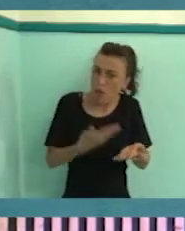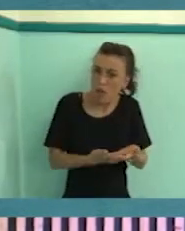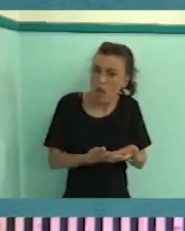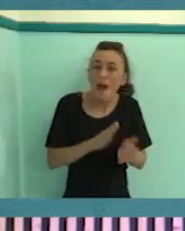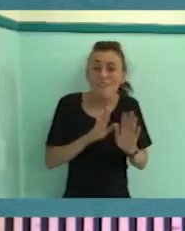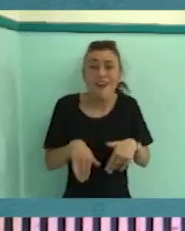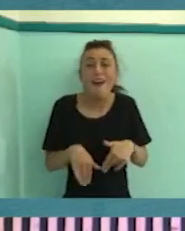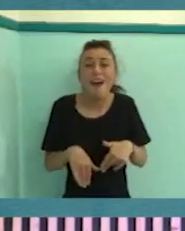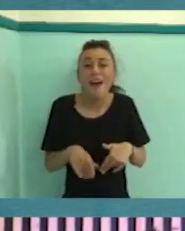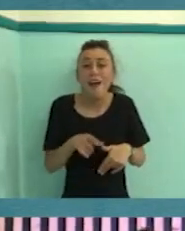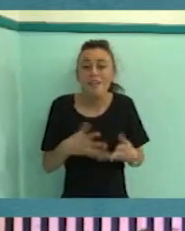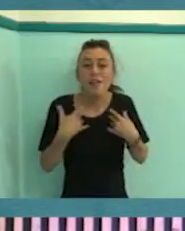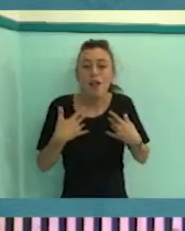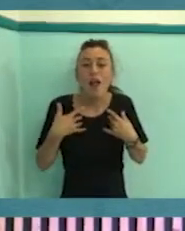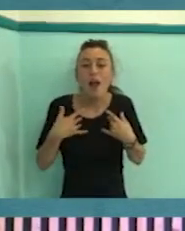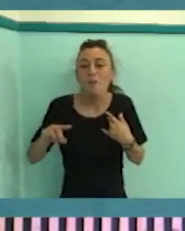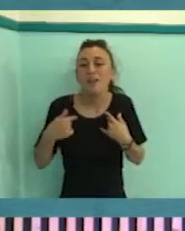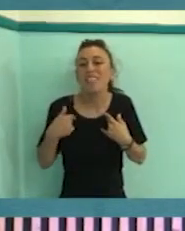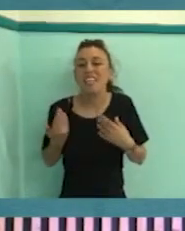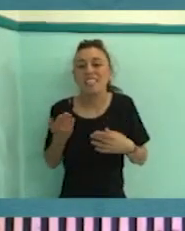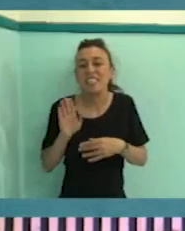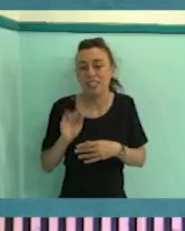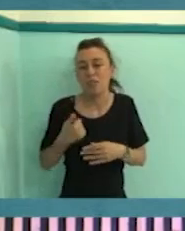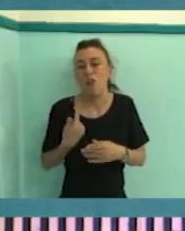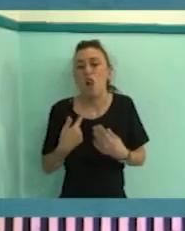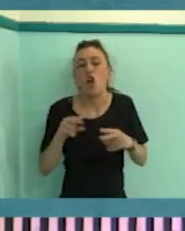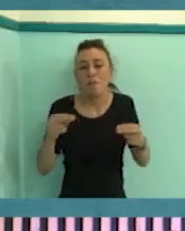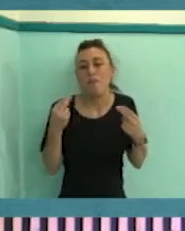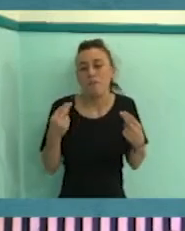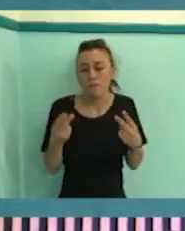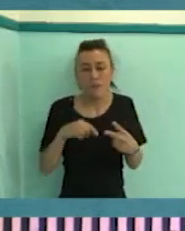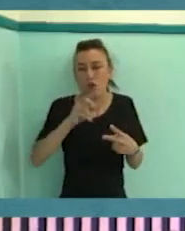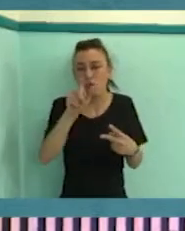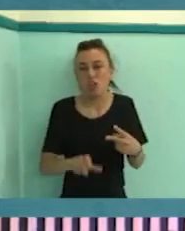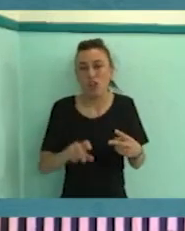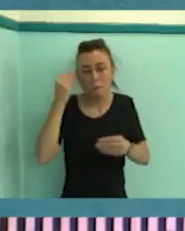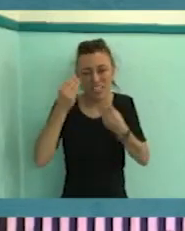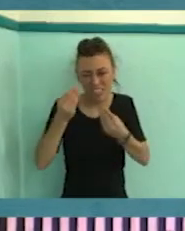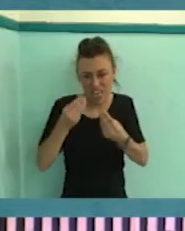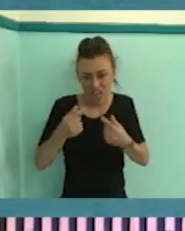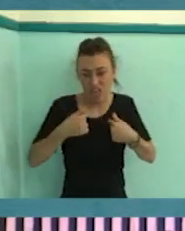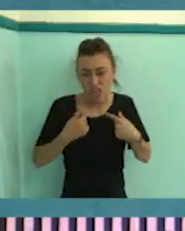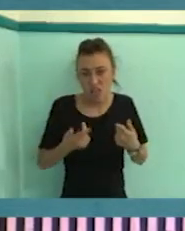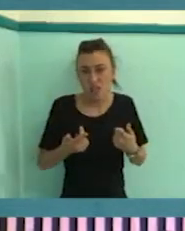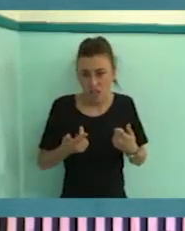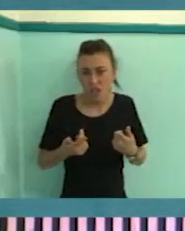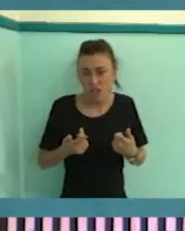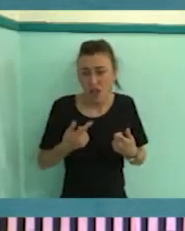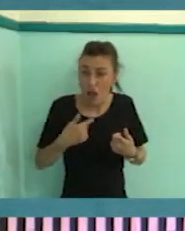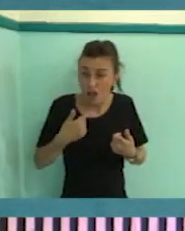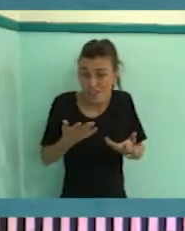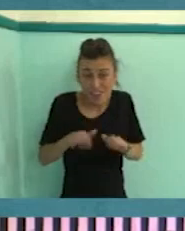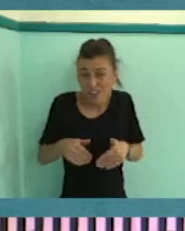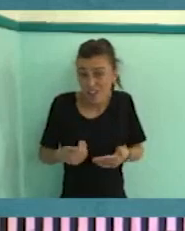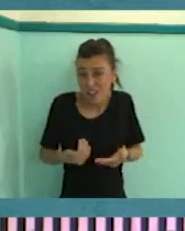ve que es lo que muestras que es lo que el otro va a pensar de ti que es tu felicidad si yo pongo tu felicidad aquí en mi mano y digo cuando tú